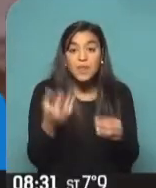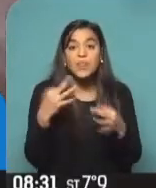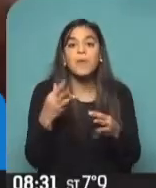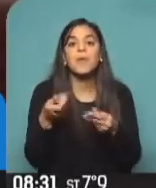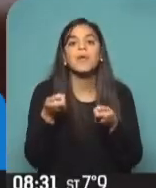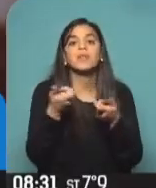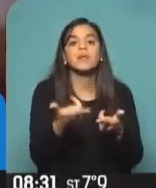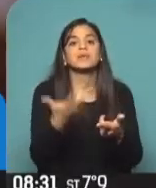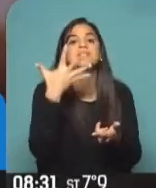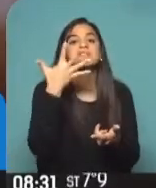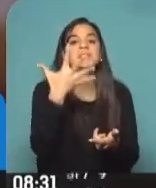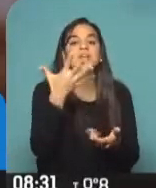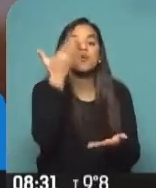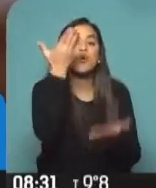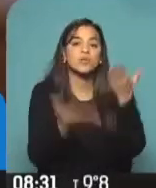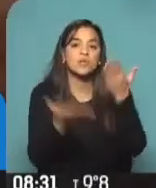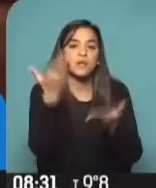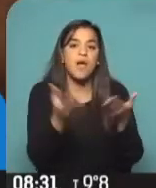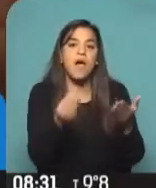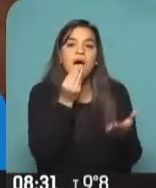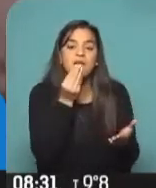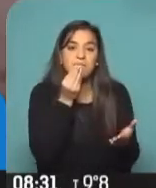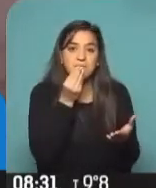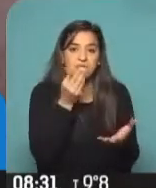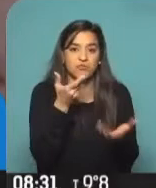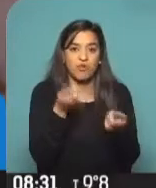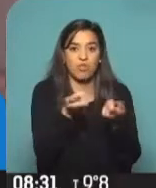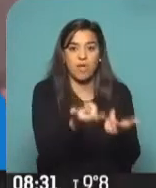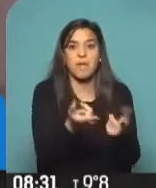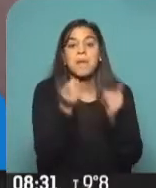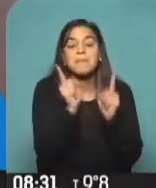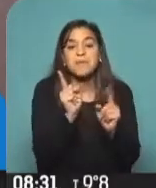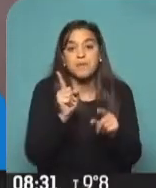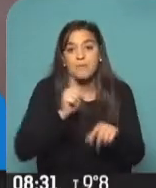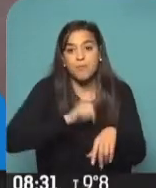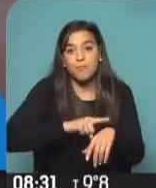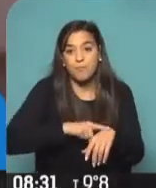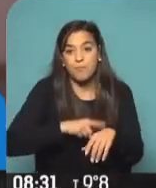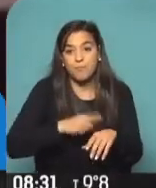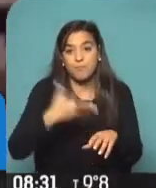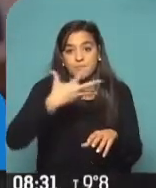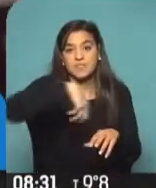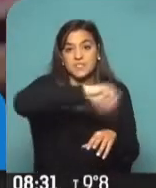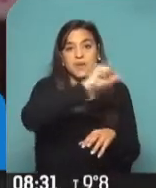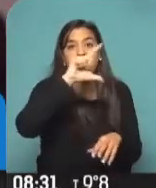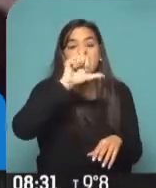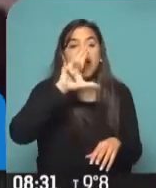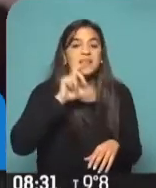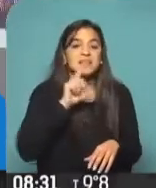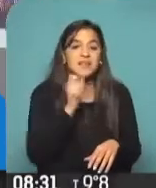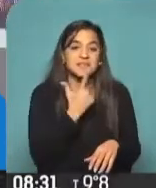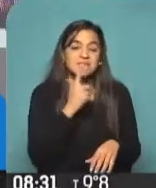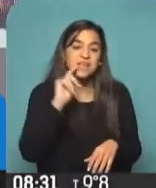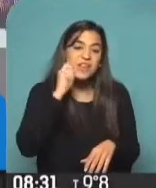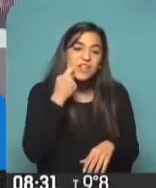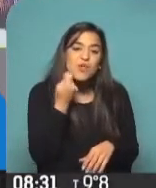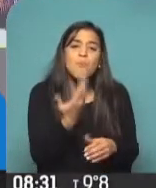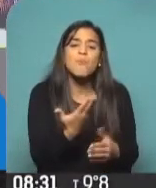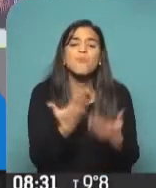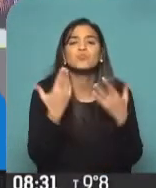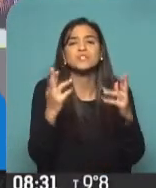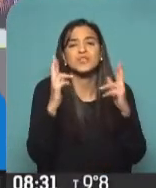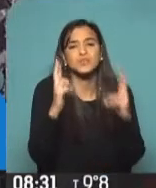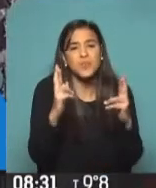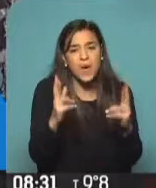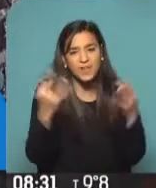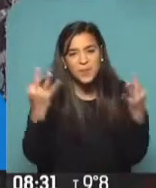que entregar 5 kilos de alimentos no perecederos que en el mismo momento lo retira cáritas felina iniciativa jorge mucha suerte que